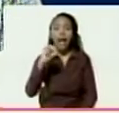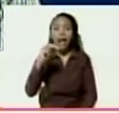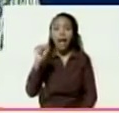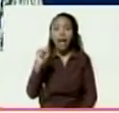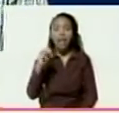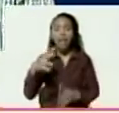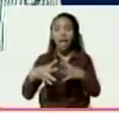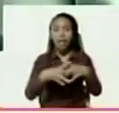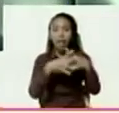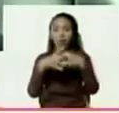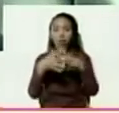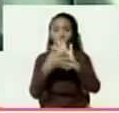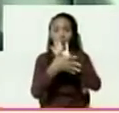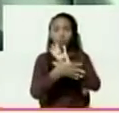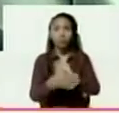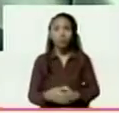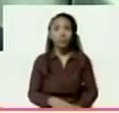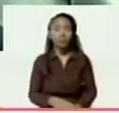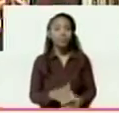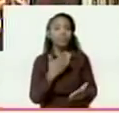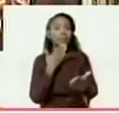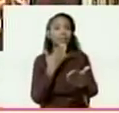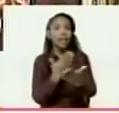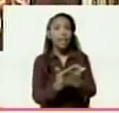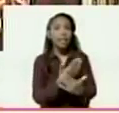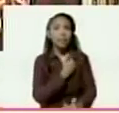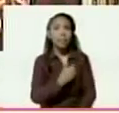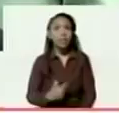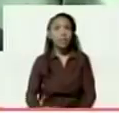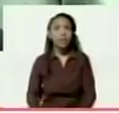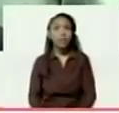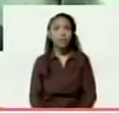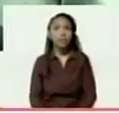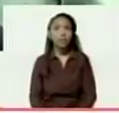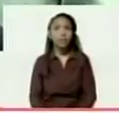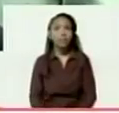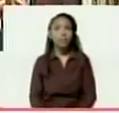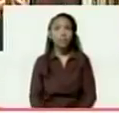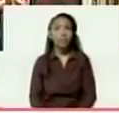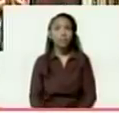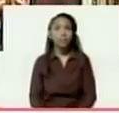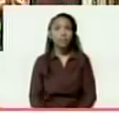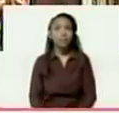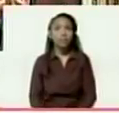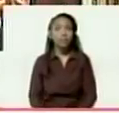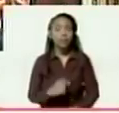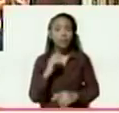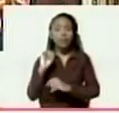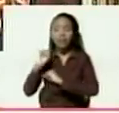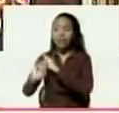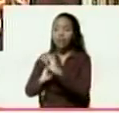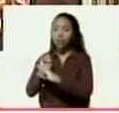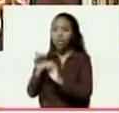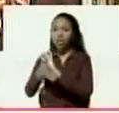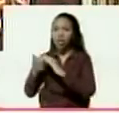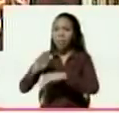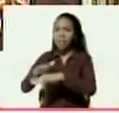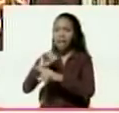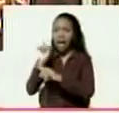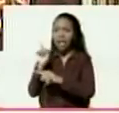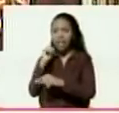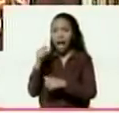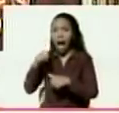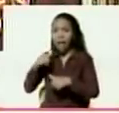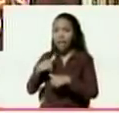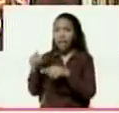Estados Unidos. Muchas gracias, presidente. ¿Ese es CNN en inglés? En internacional, sí. Internacional es el que pasa en inglés. En inglés, en inglés. Aquí en el